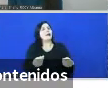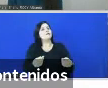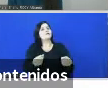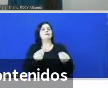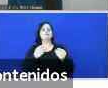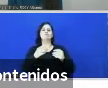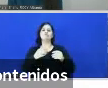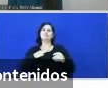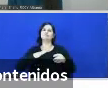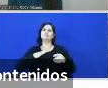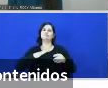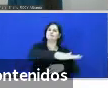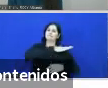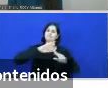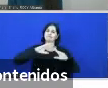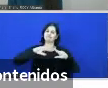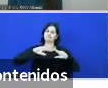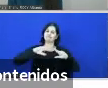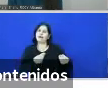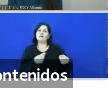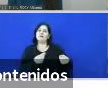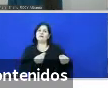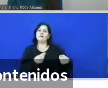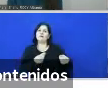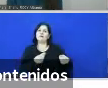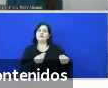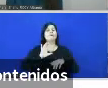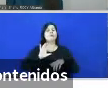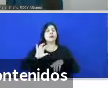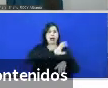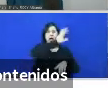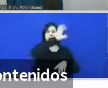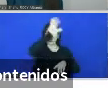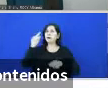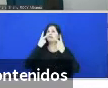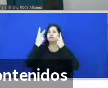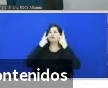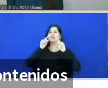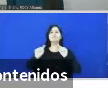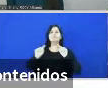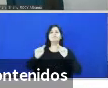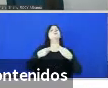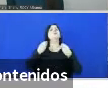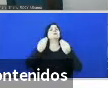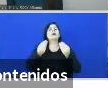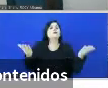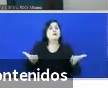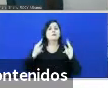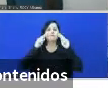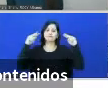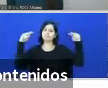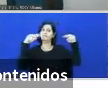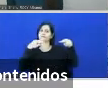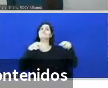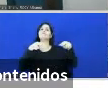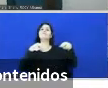capitales de los países, o una visión elitista de las capitales de provincias o